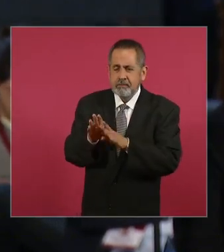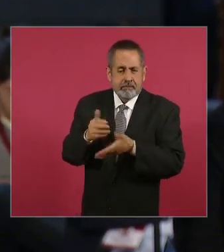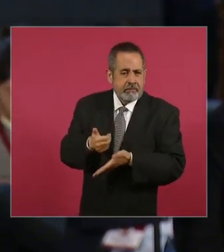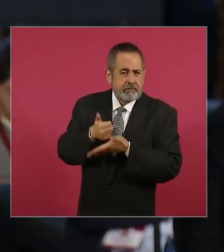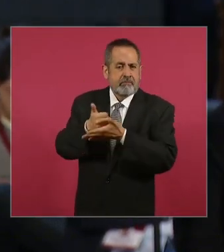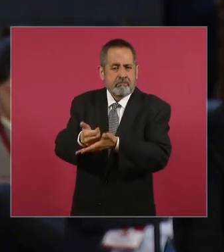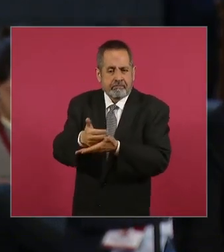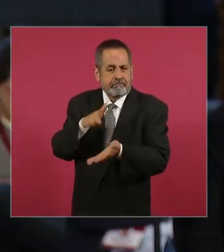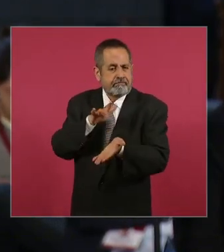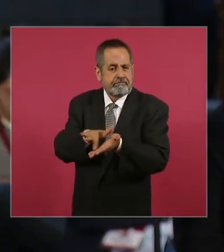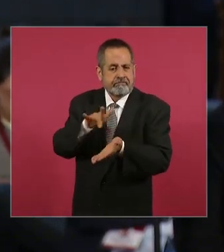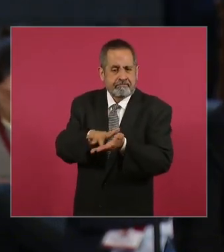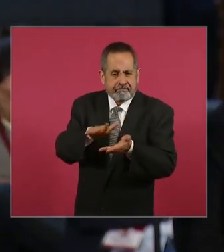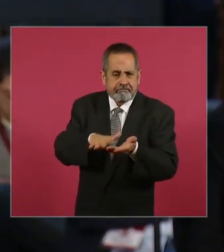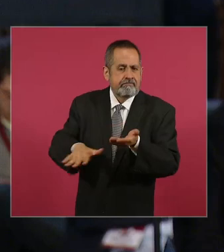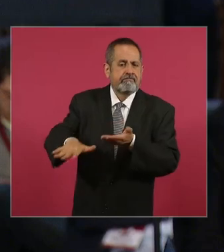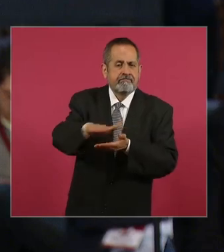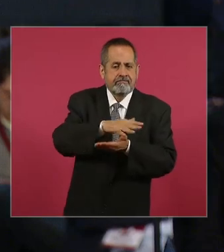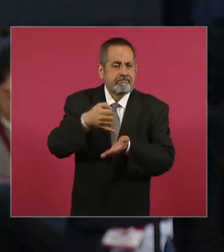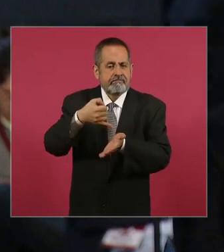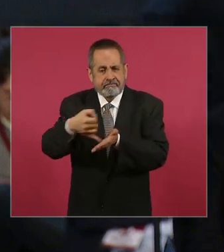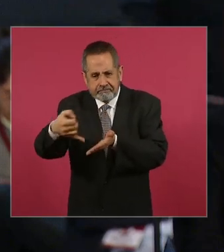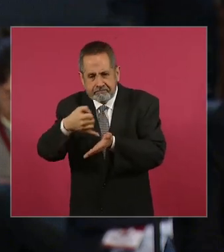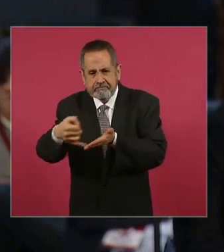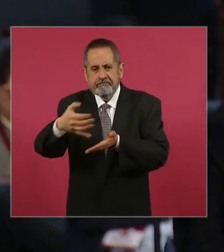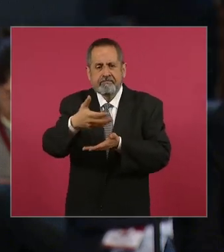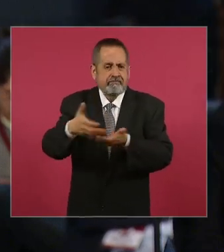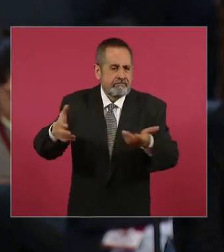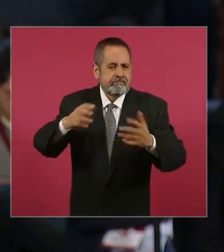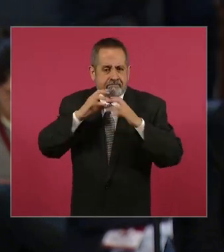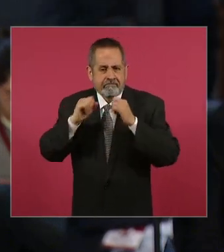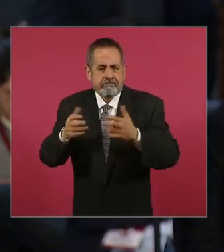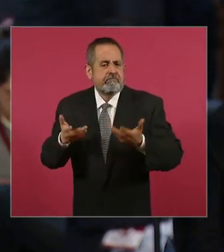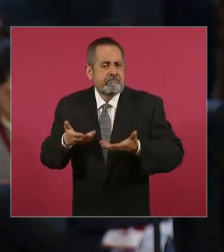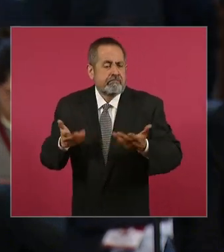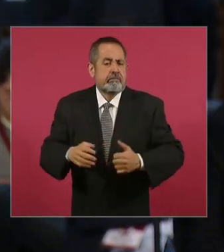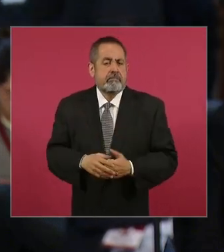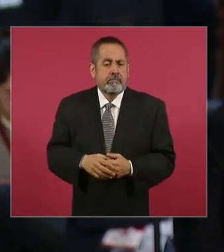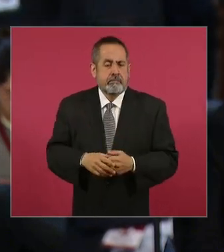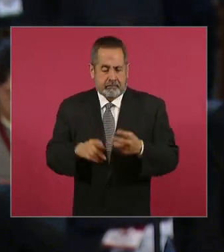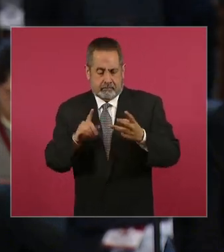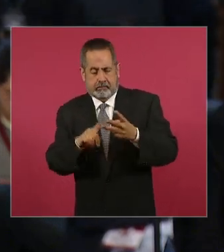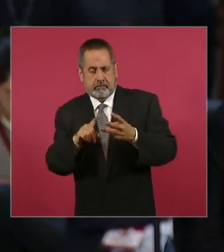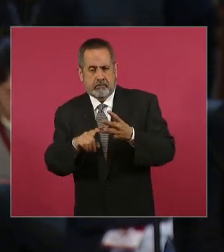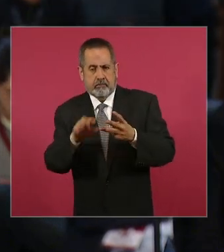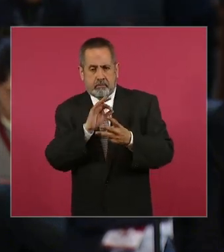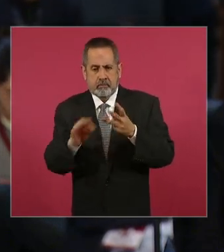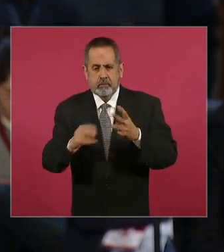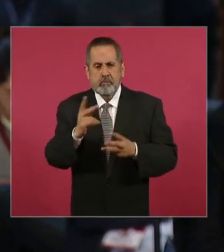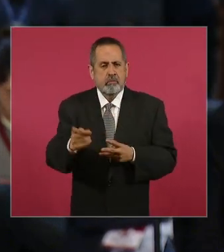cómo se apoyaría a los sectores productivos. Y ya en una última pregunta,